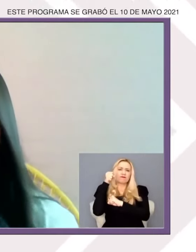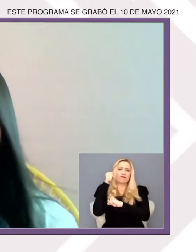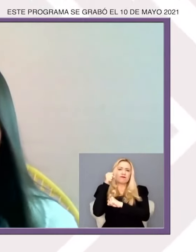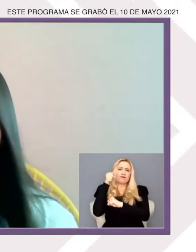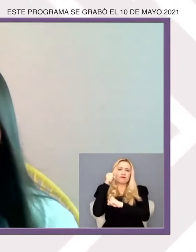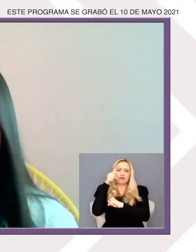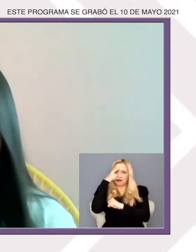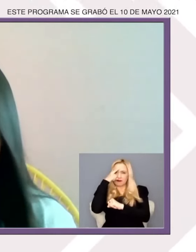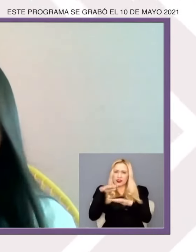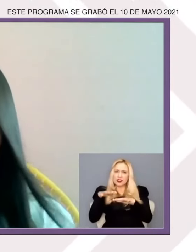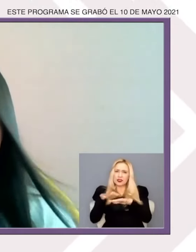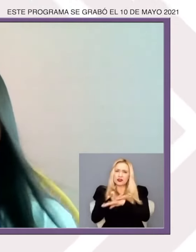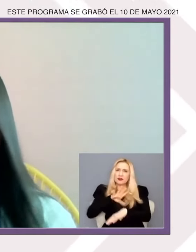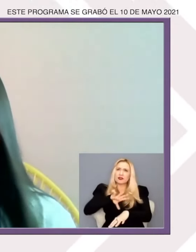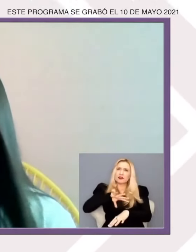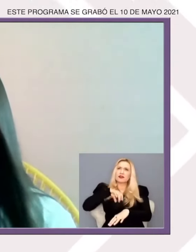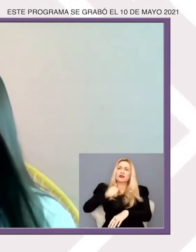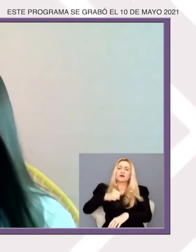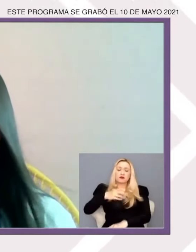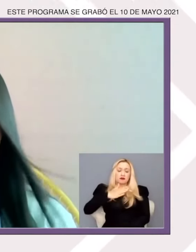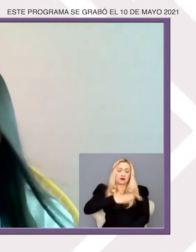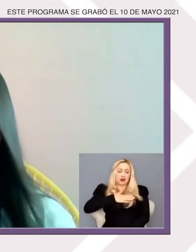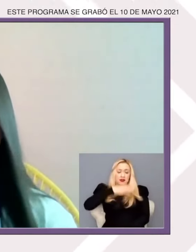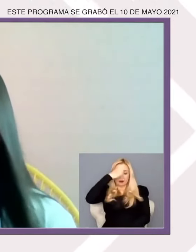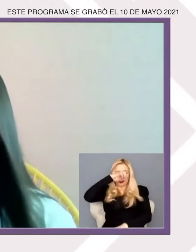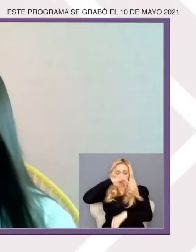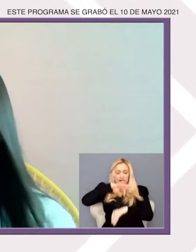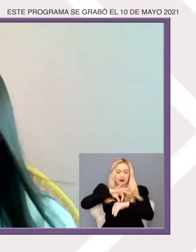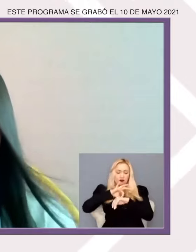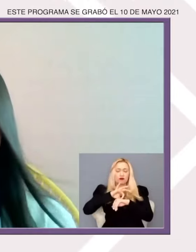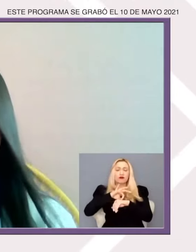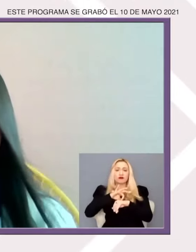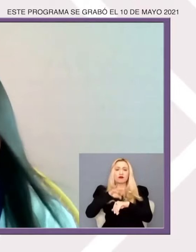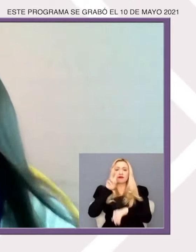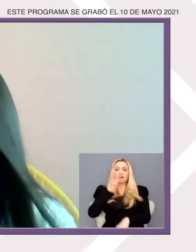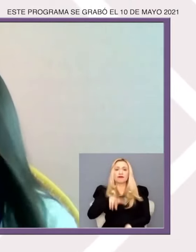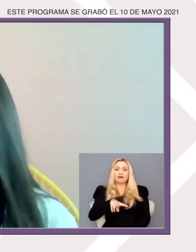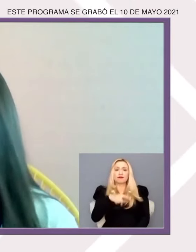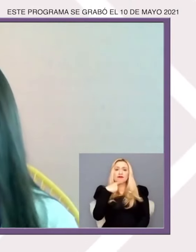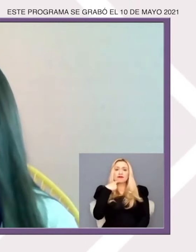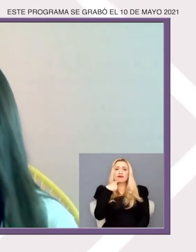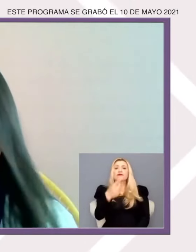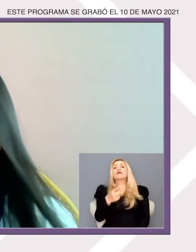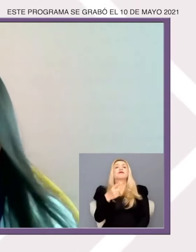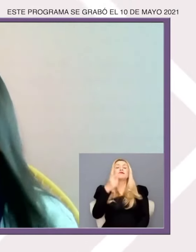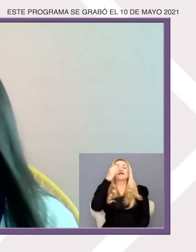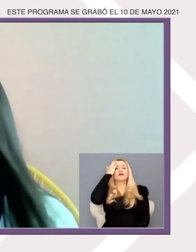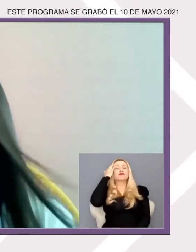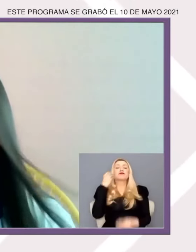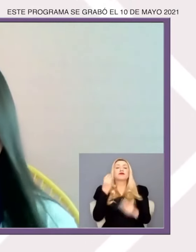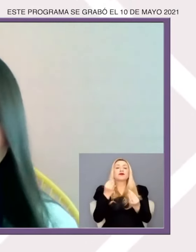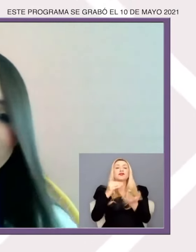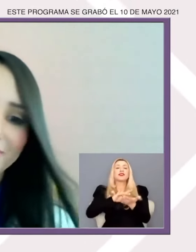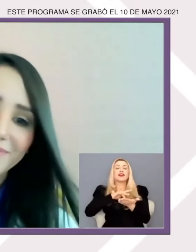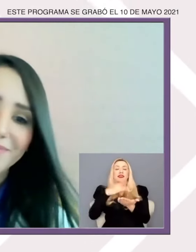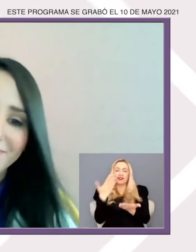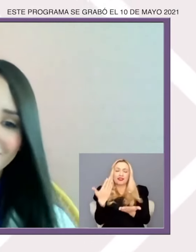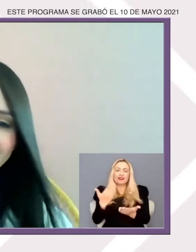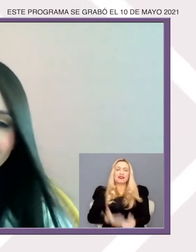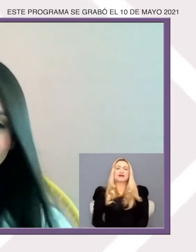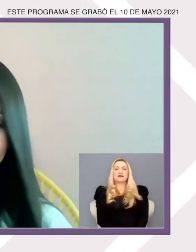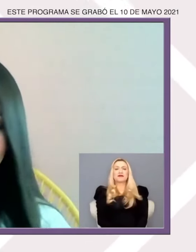resiliencia. Por propia experiencia lo digo y lo certifico. Muchas gracias, Geraldina.